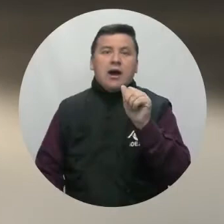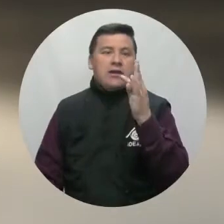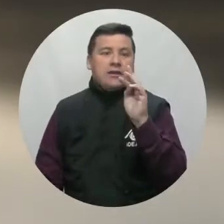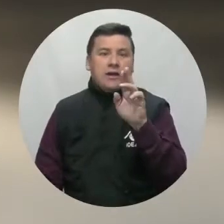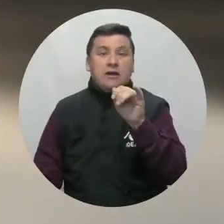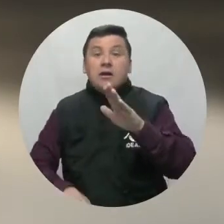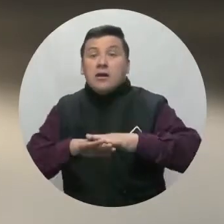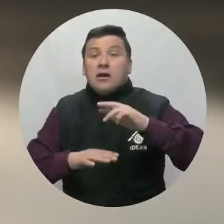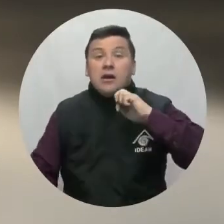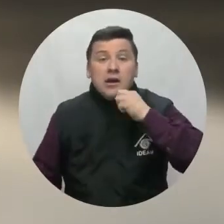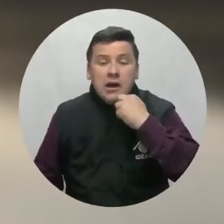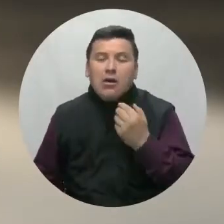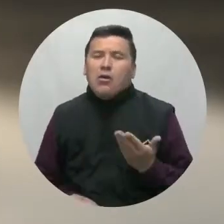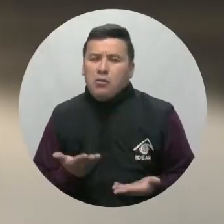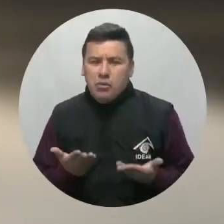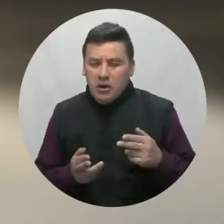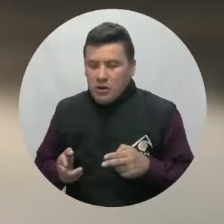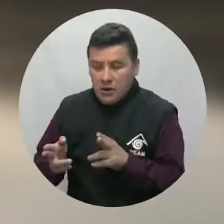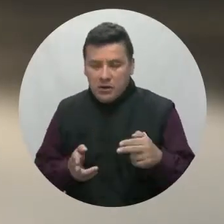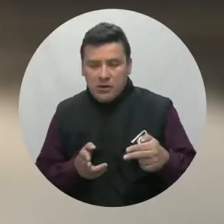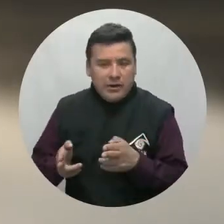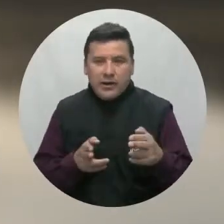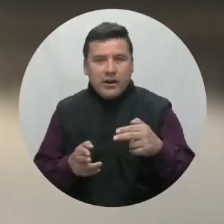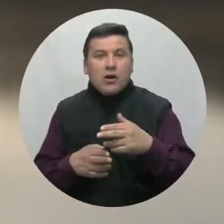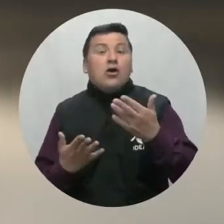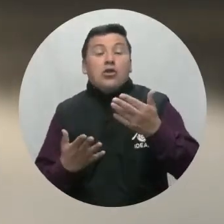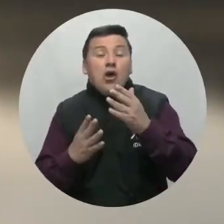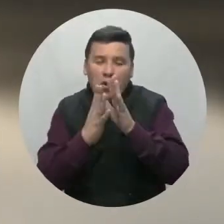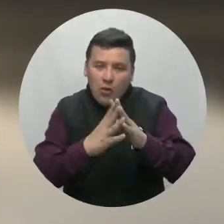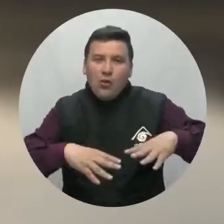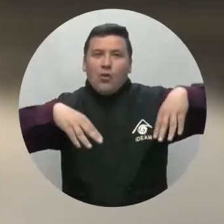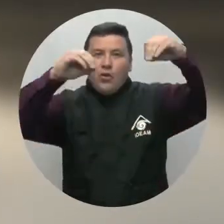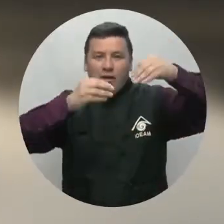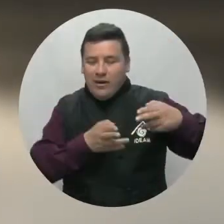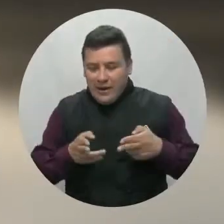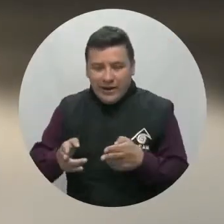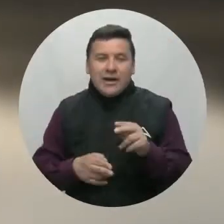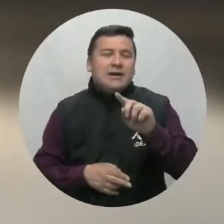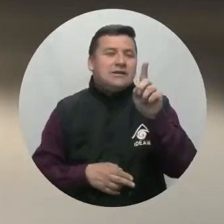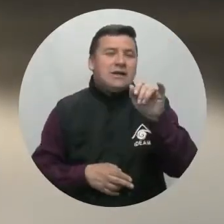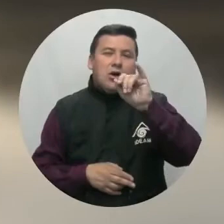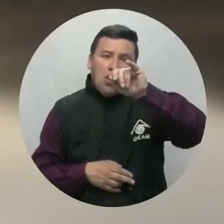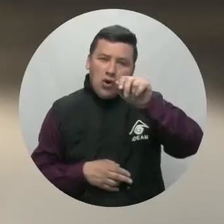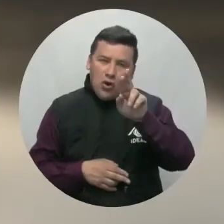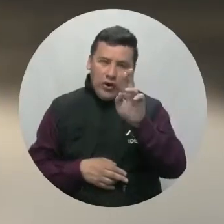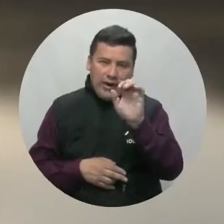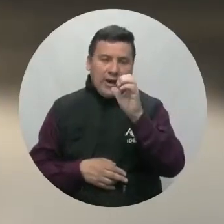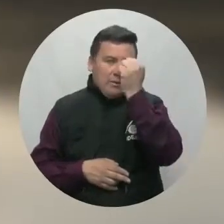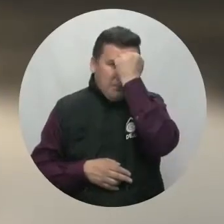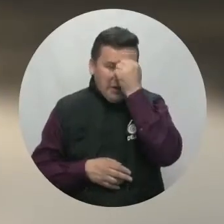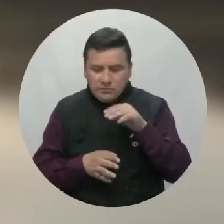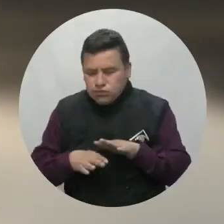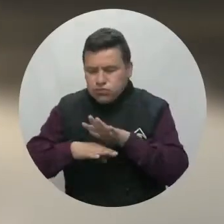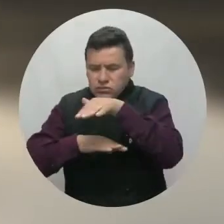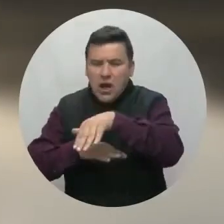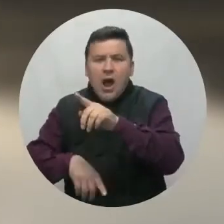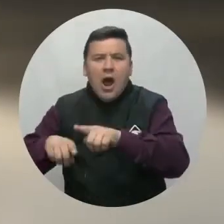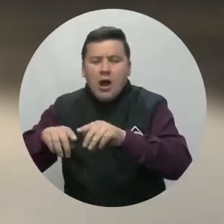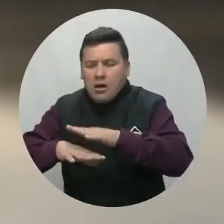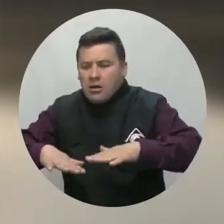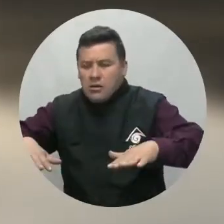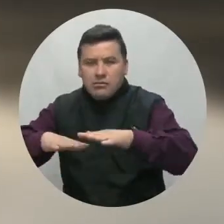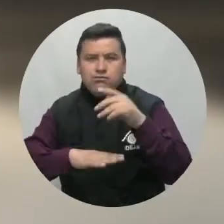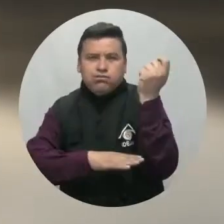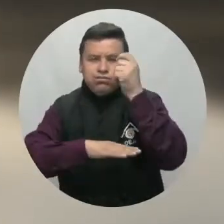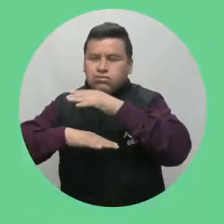Atrato. Y alerta naranja por otras posibles crecientes en ríos del Golfo de Urabá, en el río San Jorge, en el río Cesar y sus afluentes y en algunos ríos